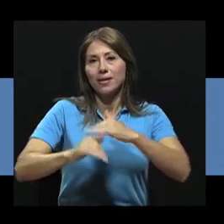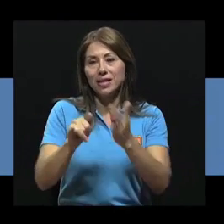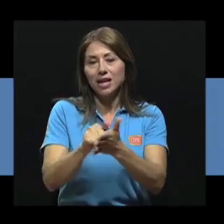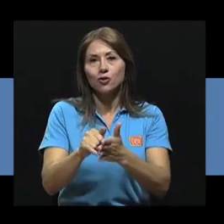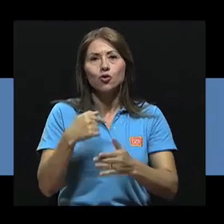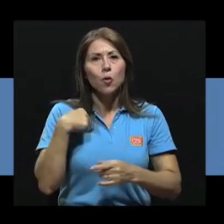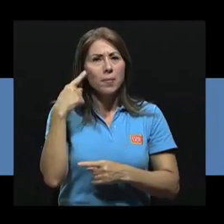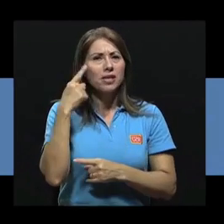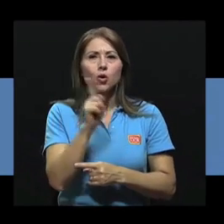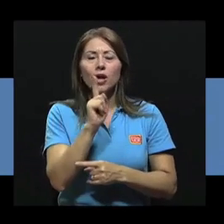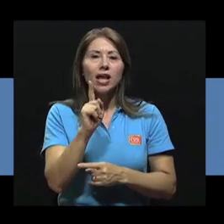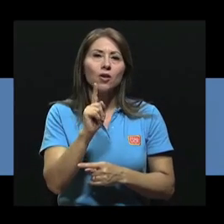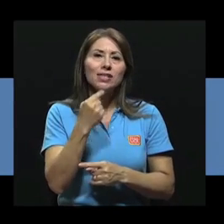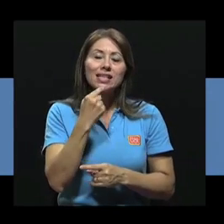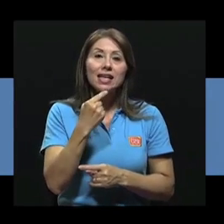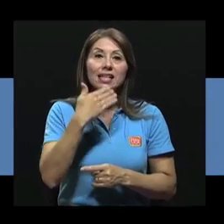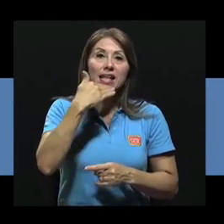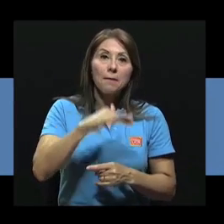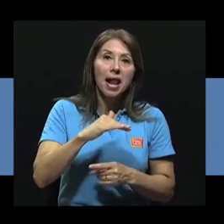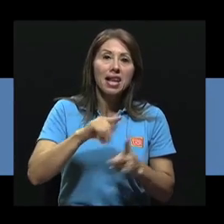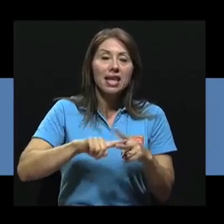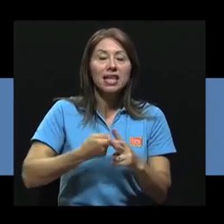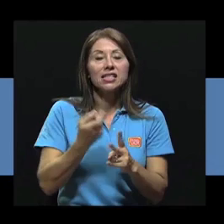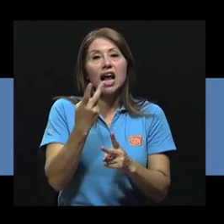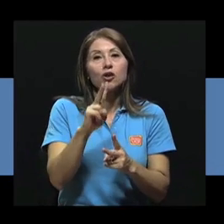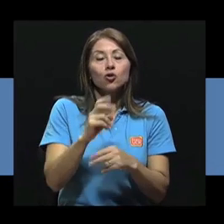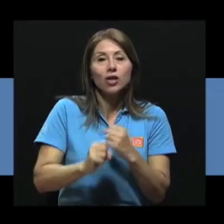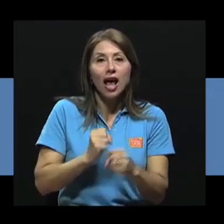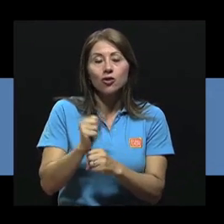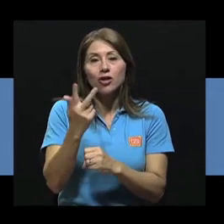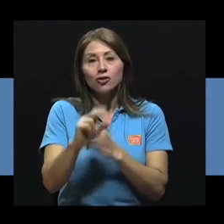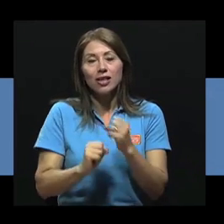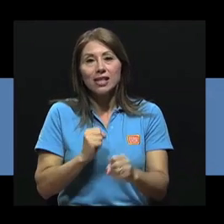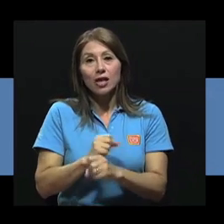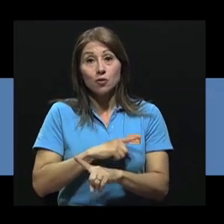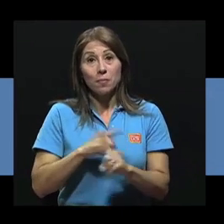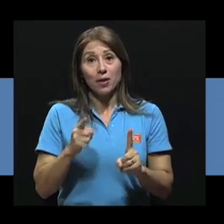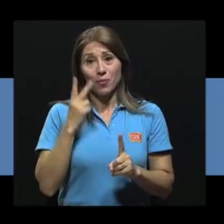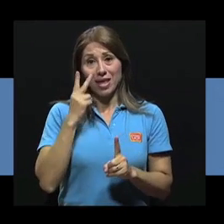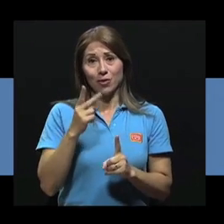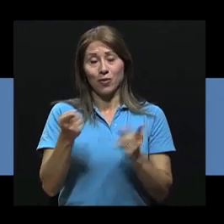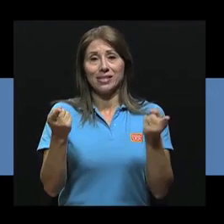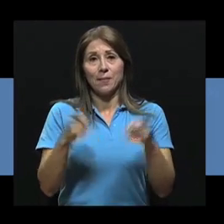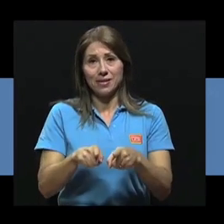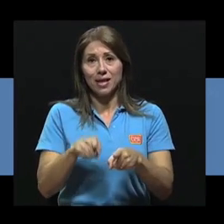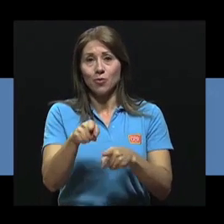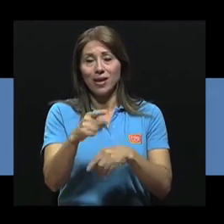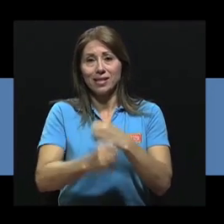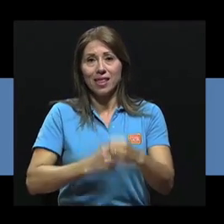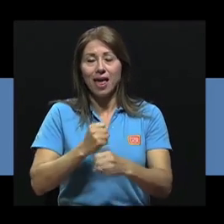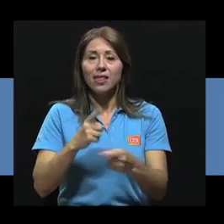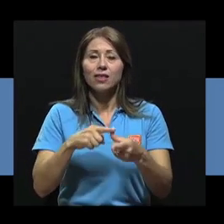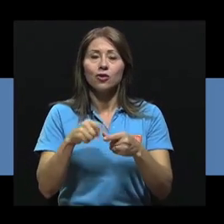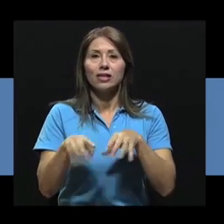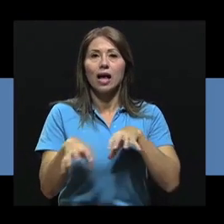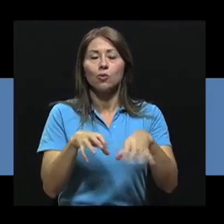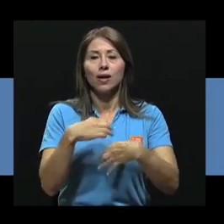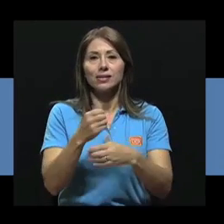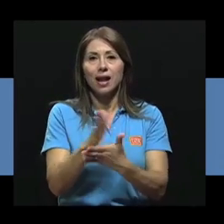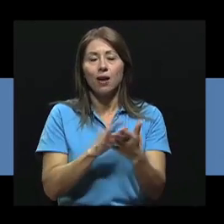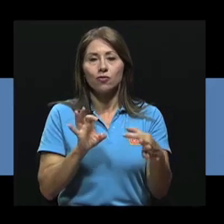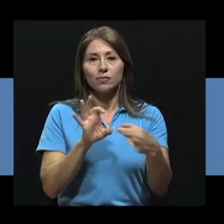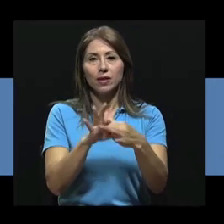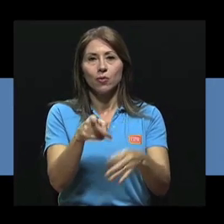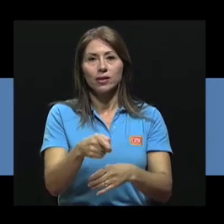mal que inicien en los 12, 13, 14, 15 años, sino que ya que se está dando en esas edades, pues actuar con respecto a